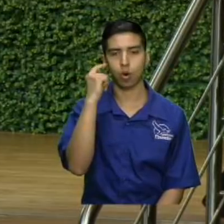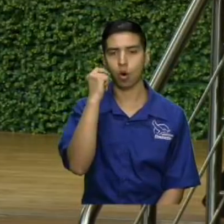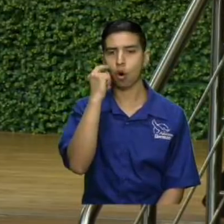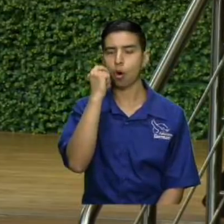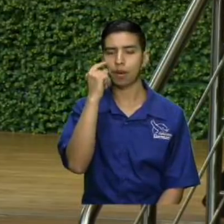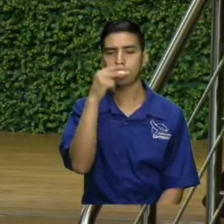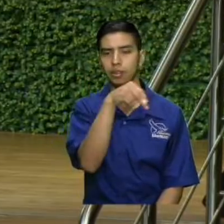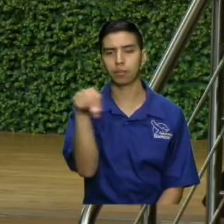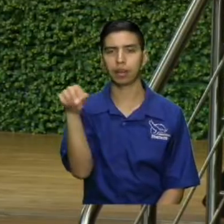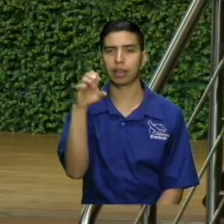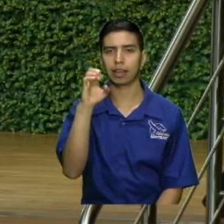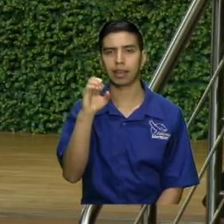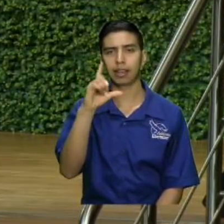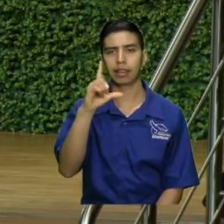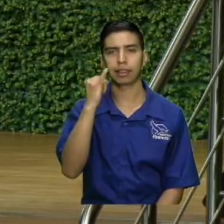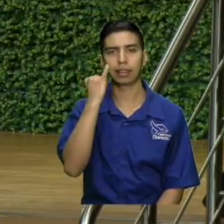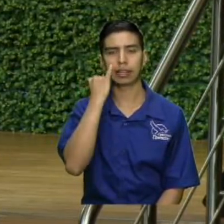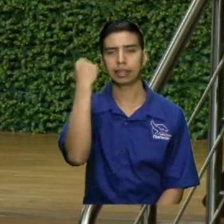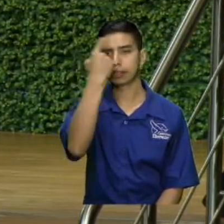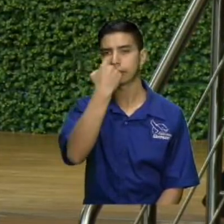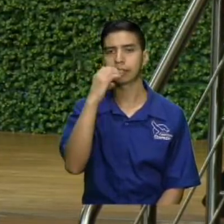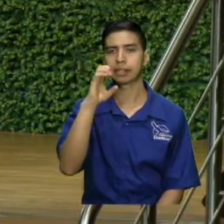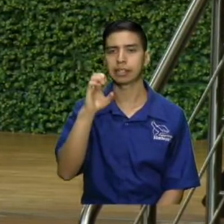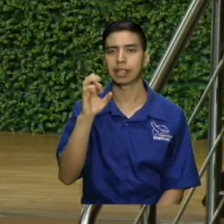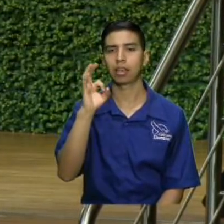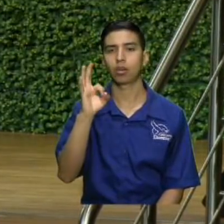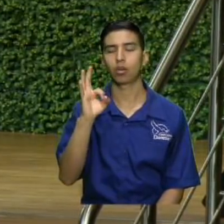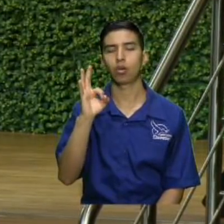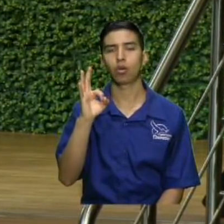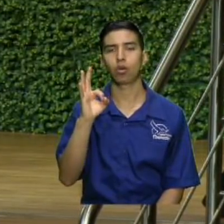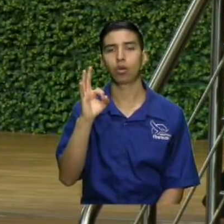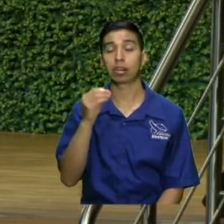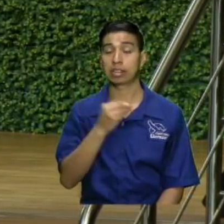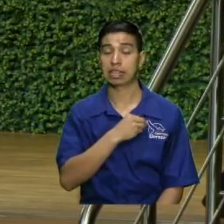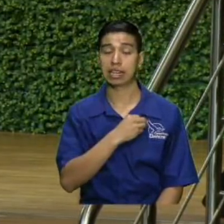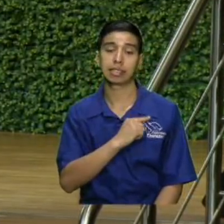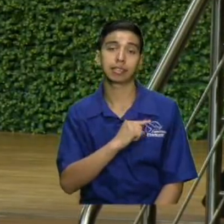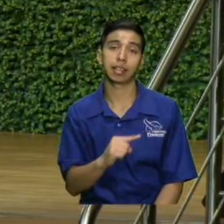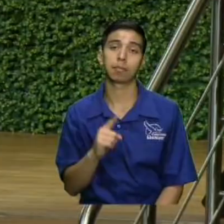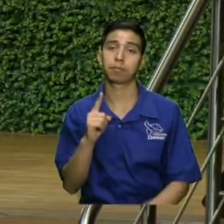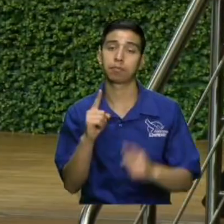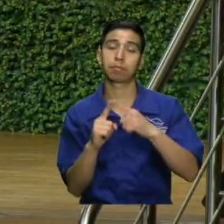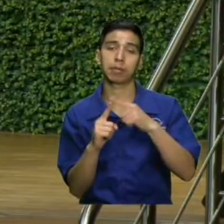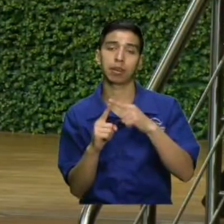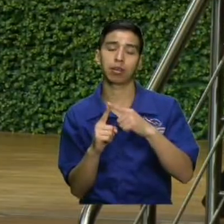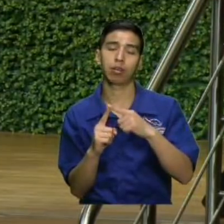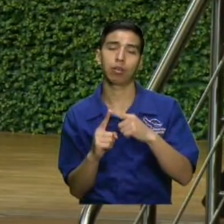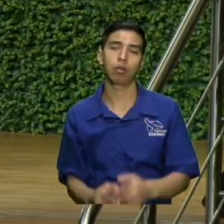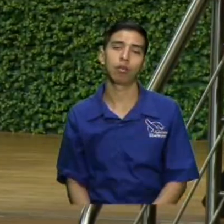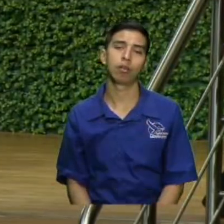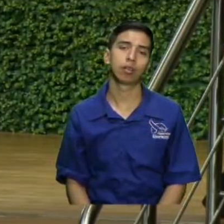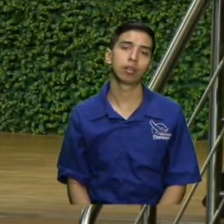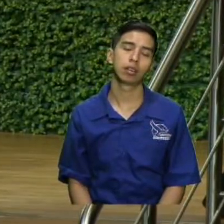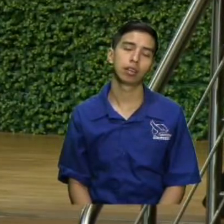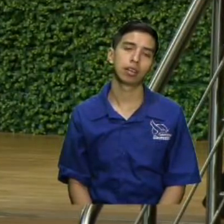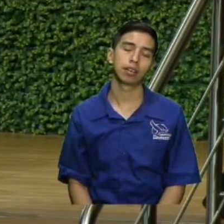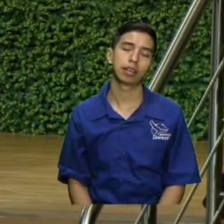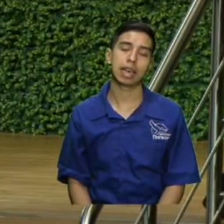Porque cuando le dice Elías, ¿qué quieres? ¿Qué quieres? ¿Por qué me persigues